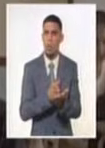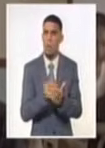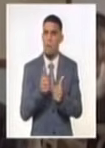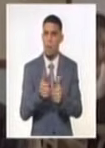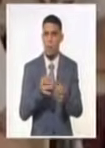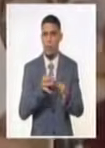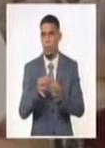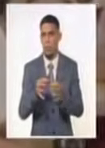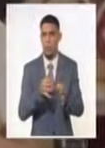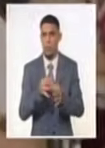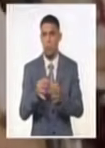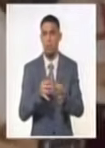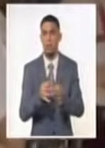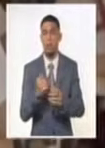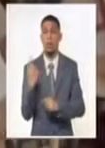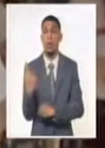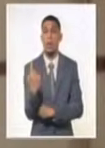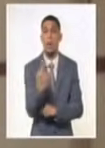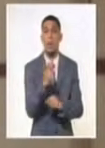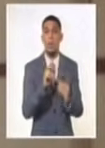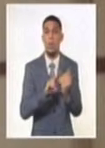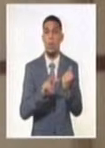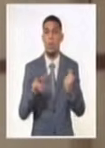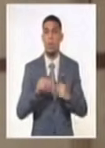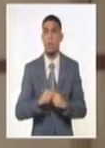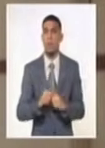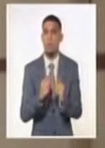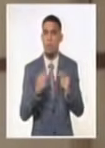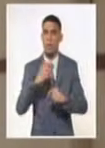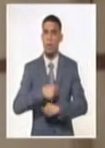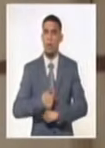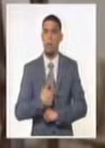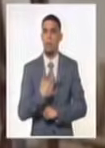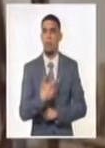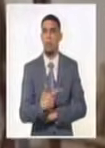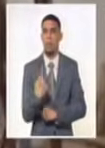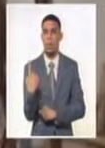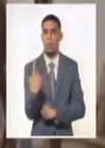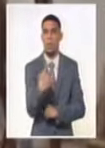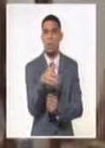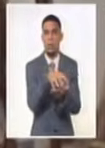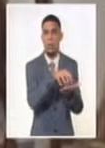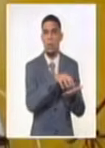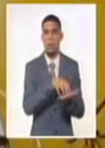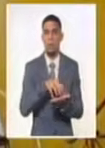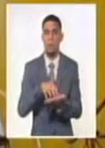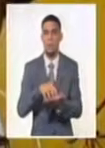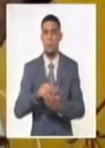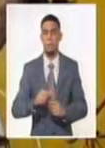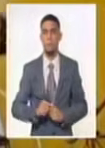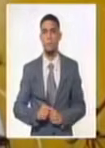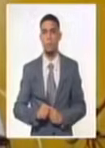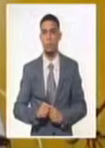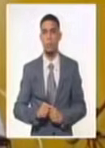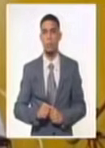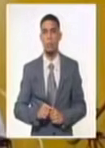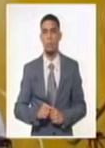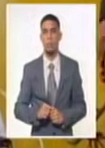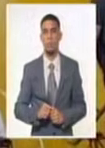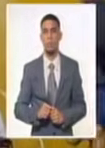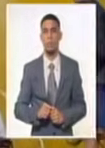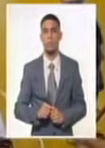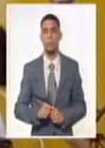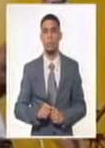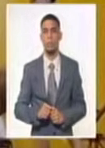de artistas en cada territorio, llevando el arte y la cultura a cada rincón del país. Especial para la Mesa Redonda,